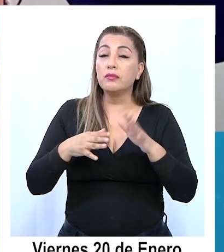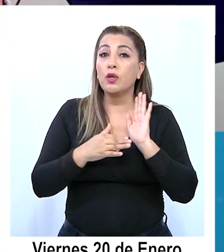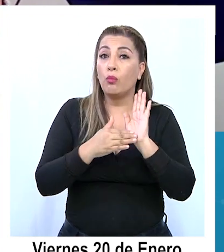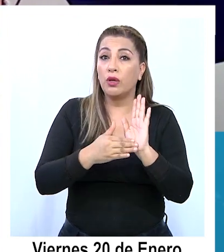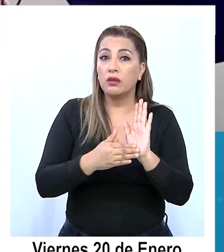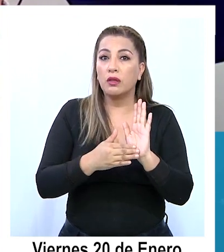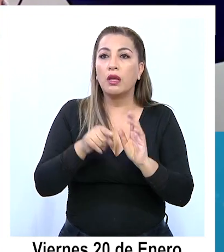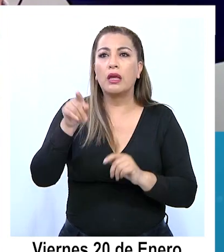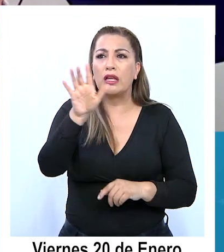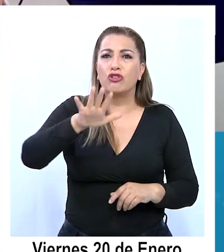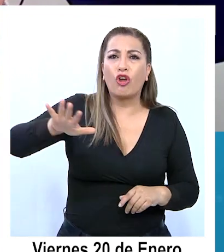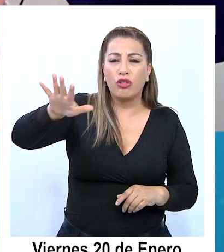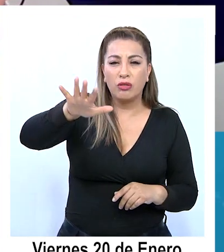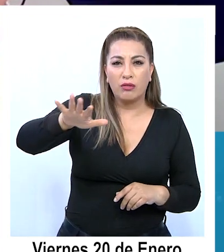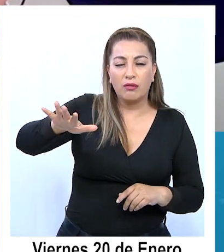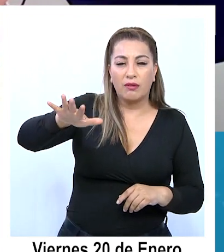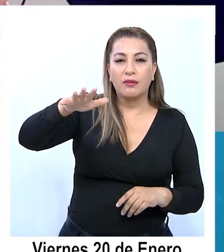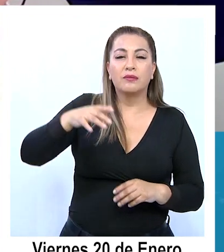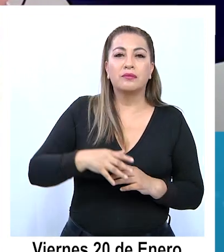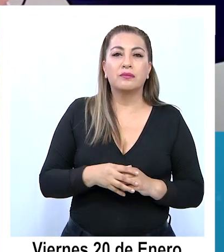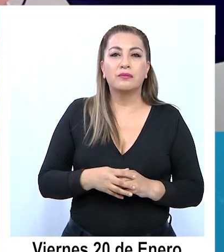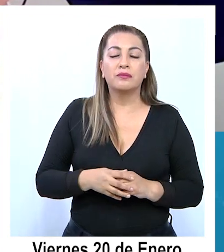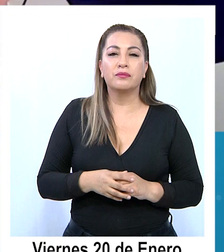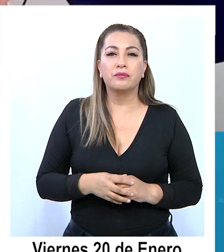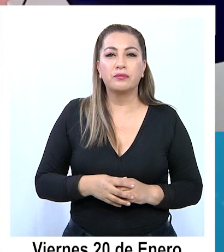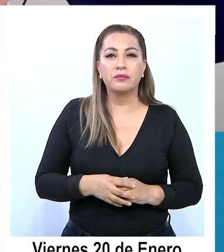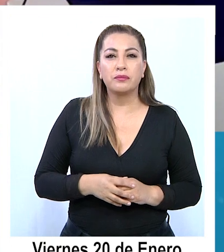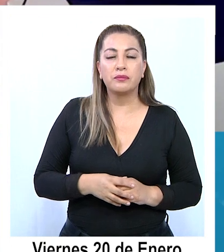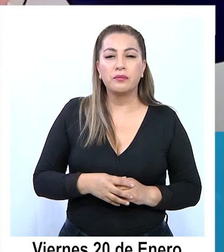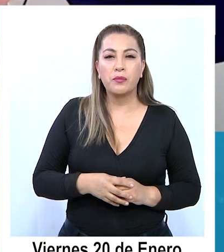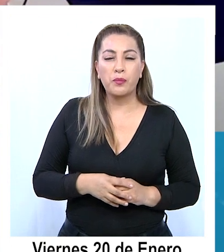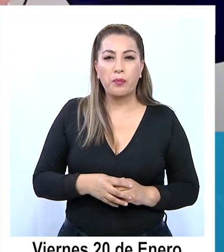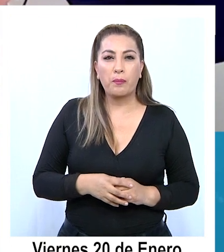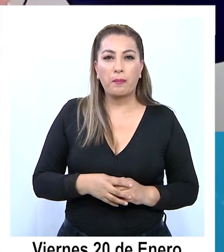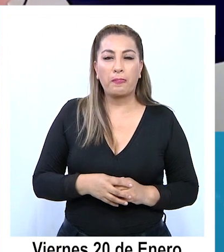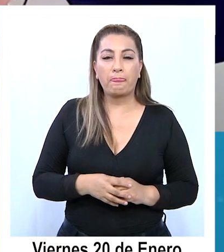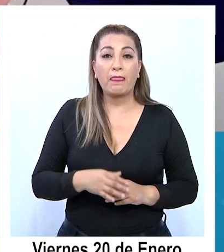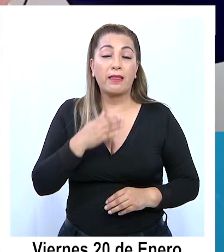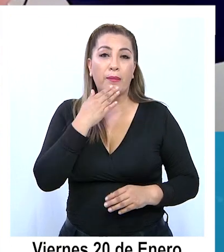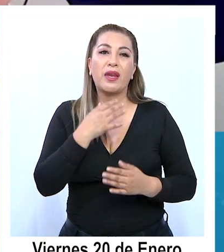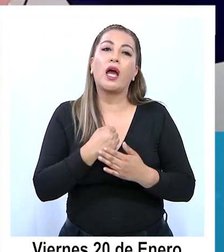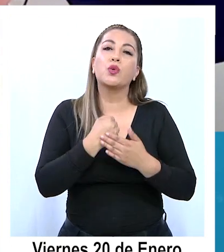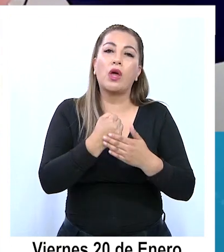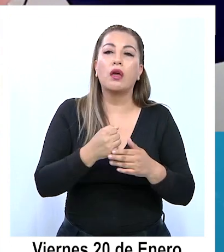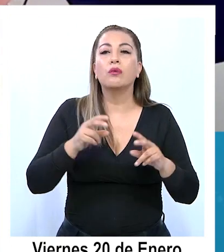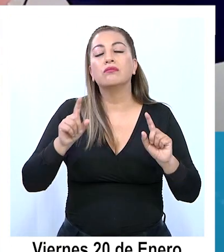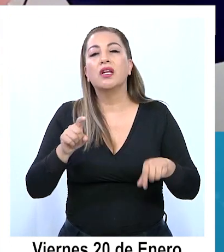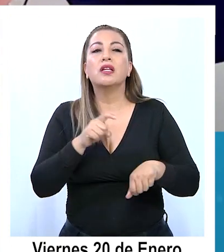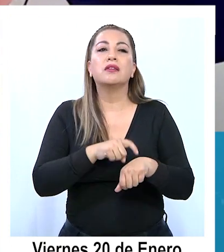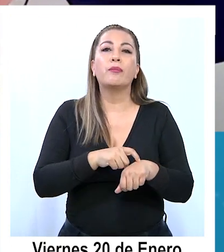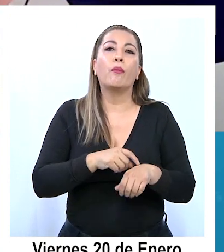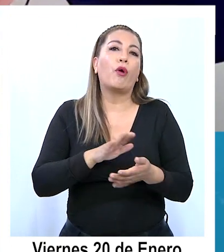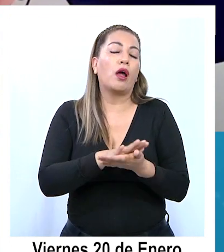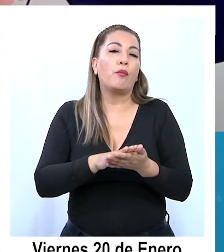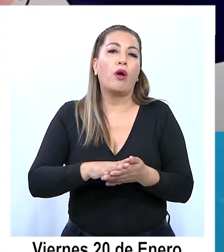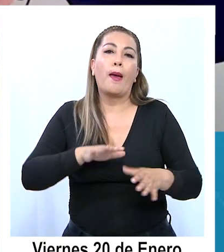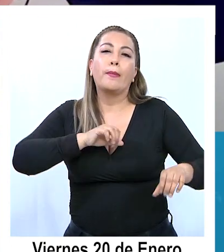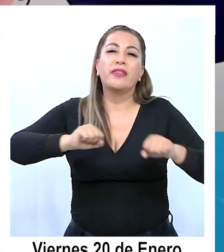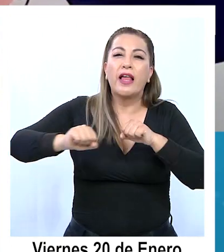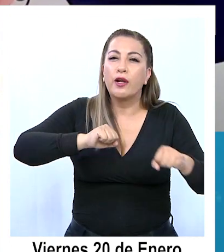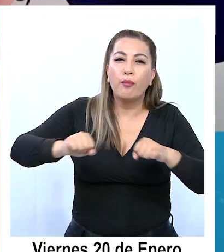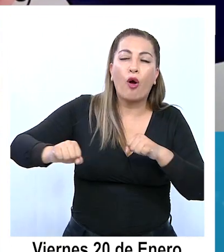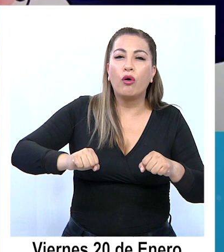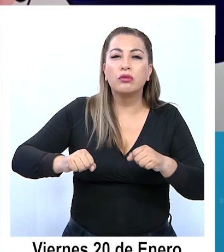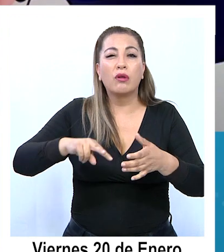siempre han estado, porque además tienen la función constitucional, ¿no es cierto?, de ayudar también en tiempos de paz, cuando han habido terremotos, cuando ha habido